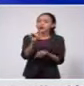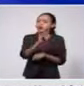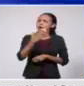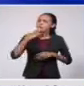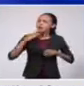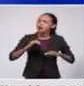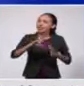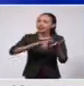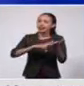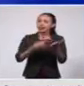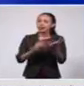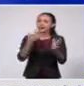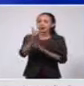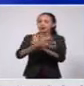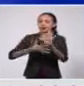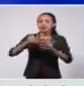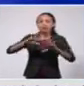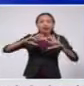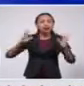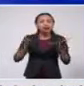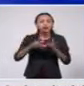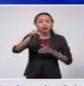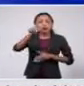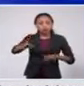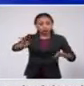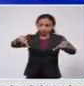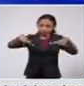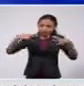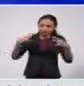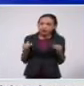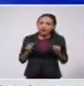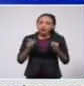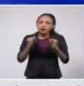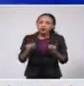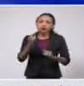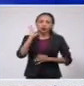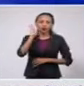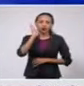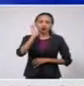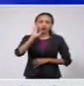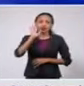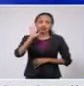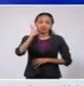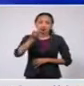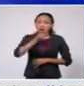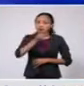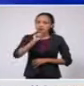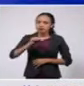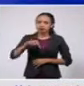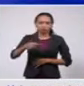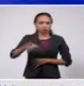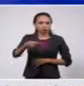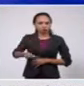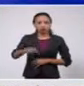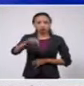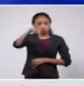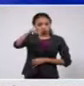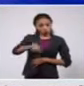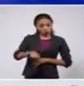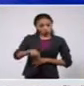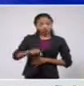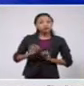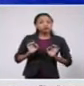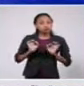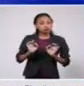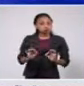señas y a todas las personas que siguen la información diariamente. Bueno, hoy, como muy